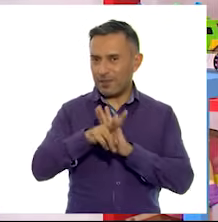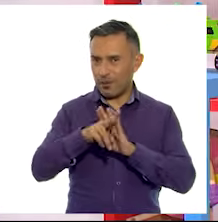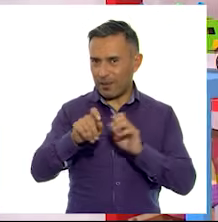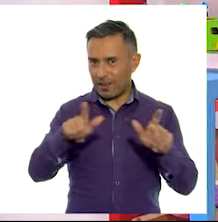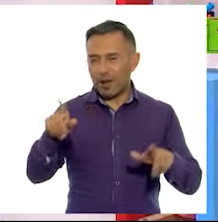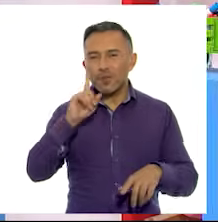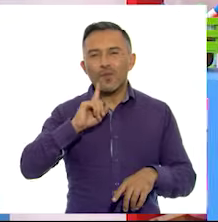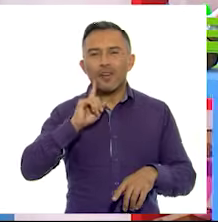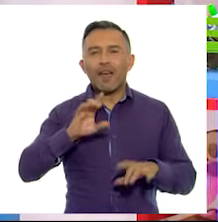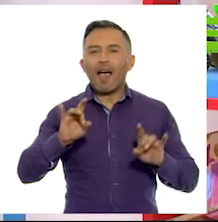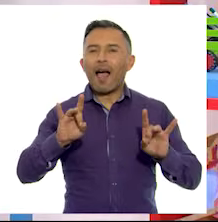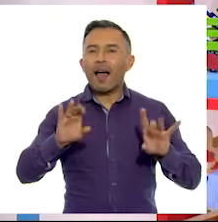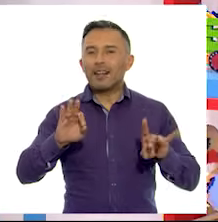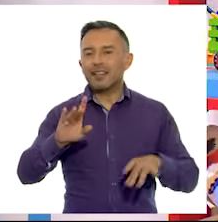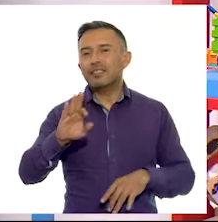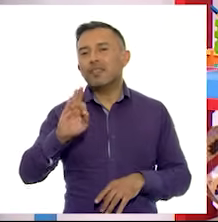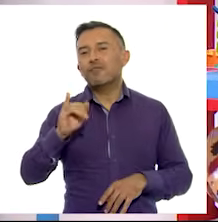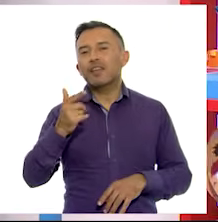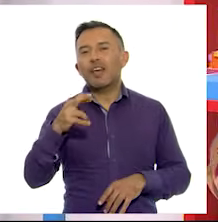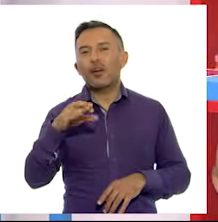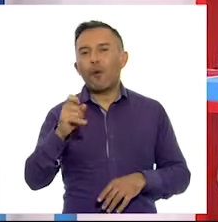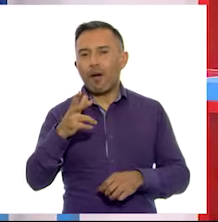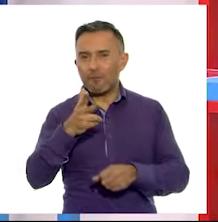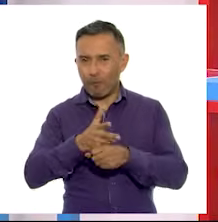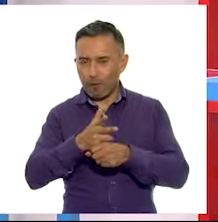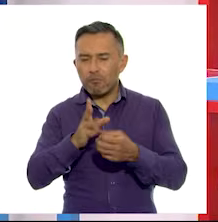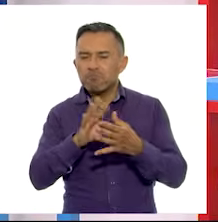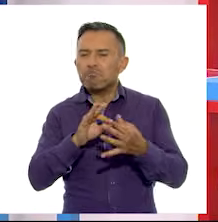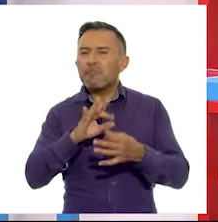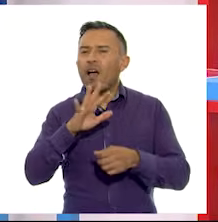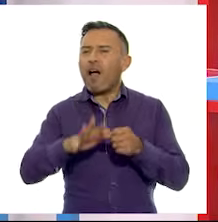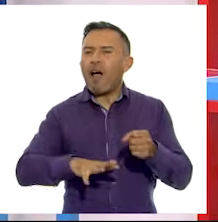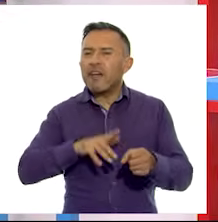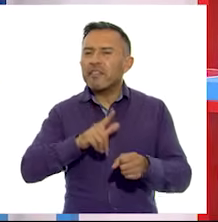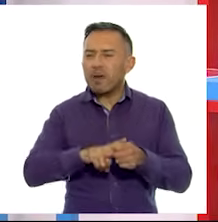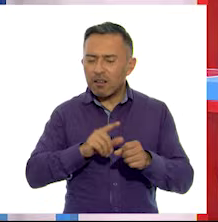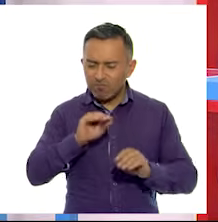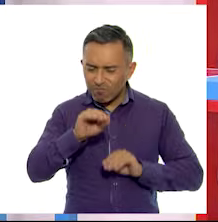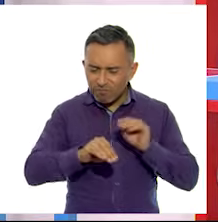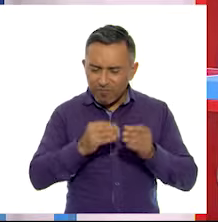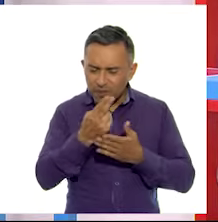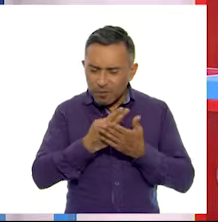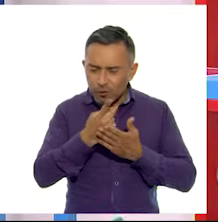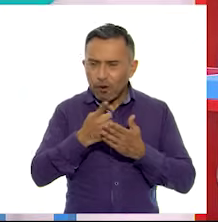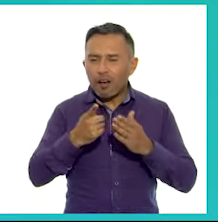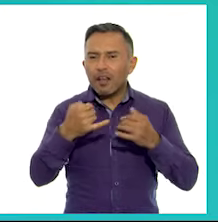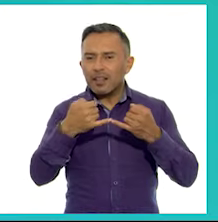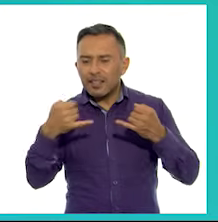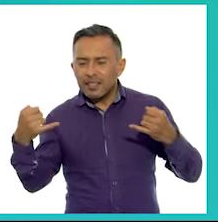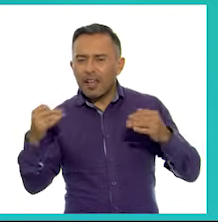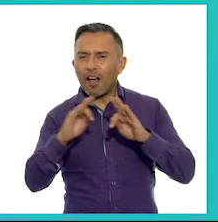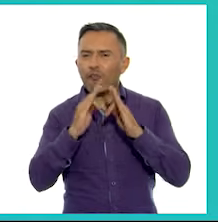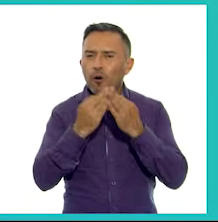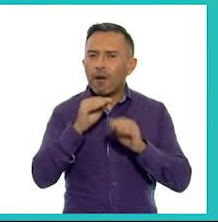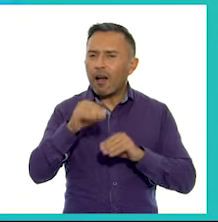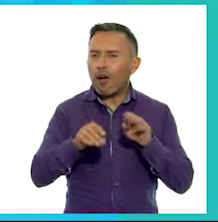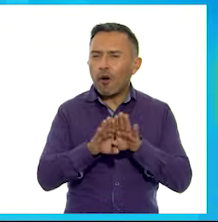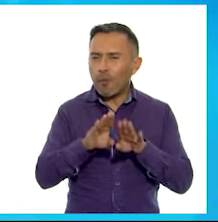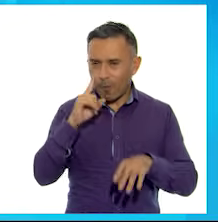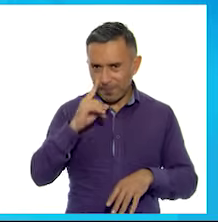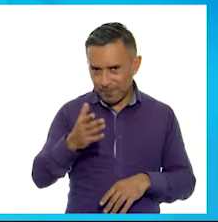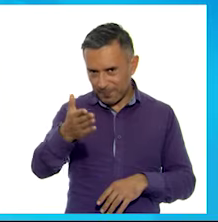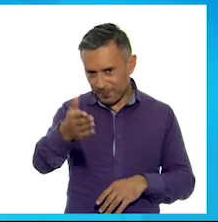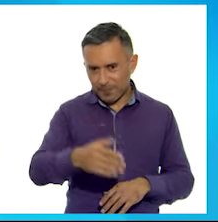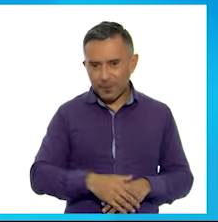Figueroa, un poco más acerca de cómo se hacen los animales partiendo de las líneas y de los trazos simples. Hola